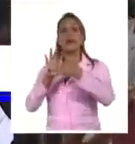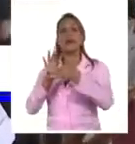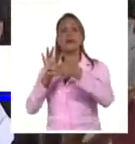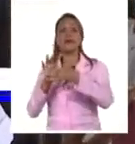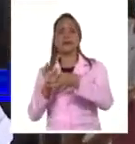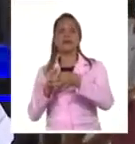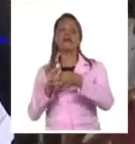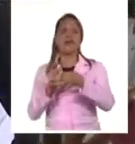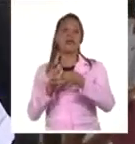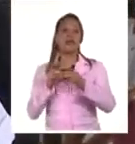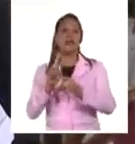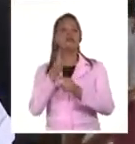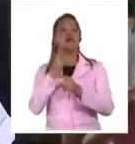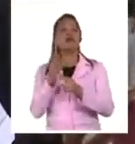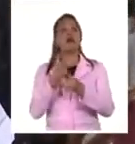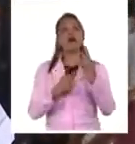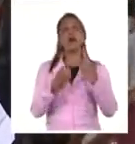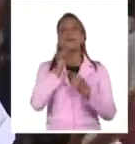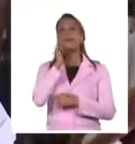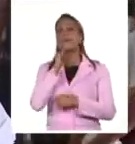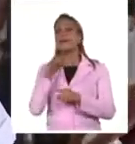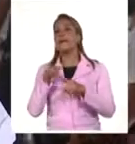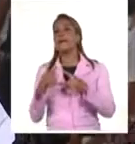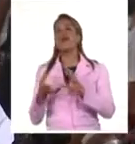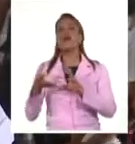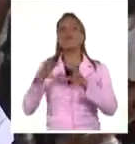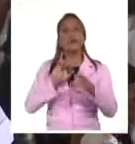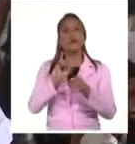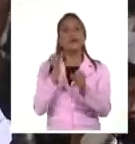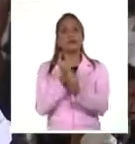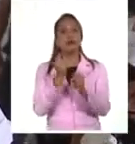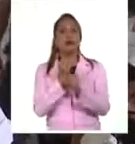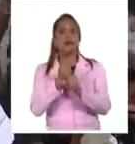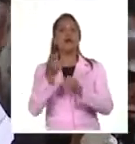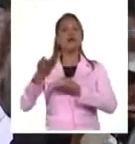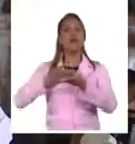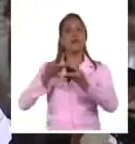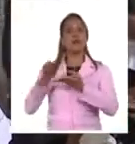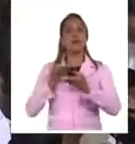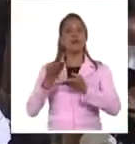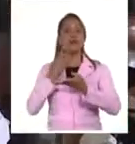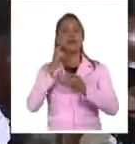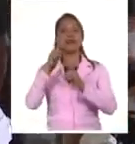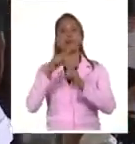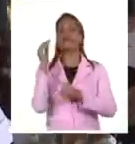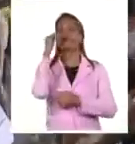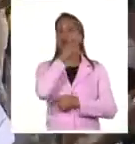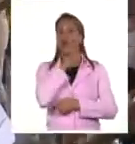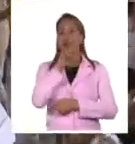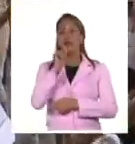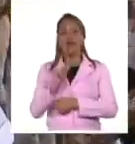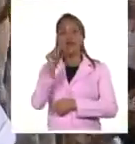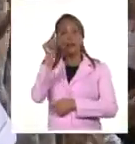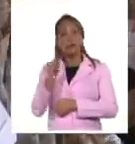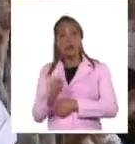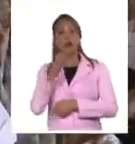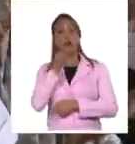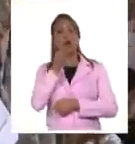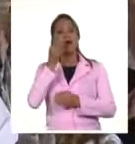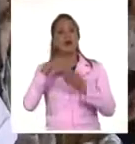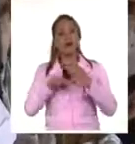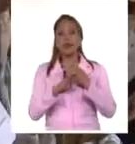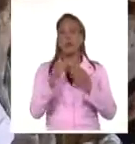no estatal. Es una pasarela más, es una forma más de hacer comercio desde la consignación tecnológica, donde nuestros clientes puedan acceder